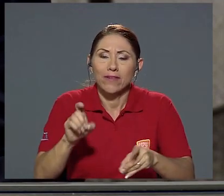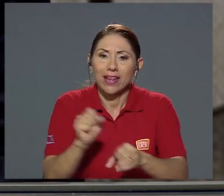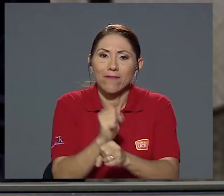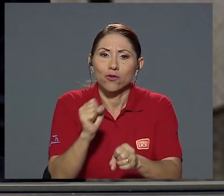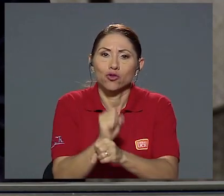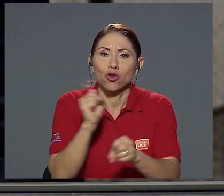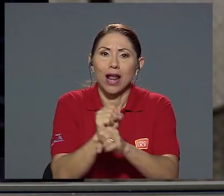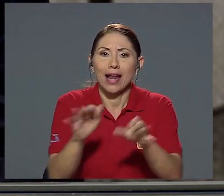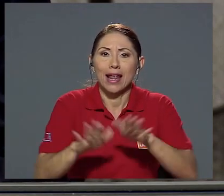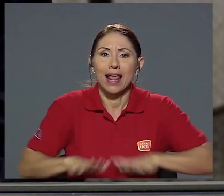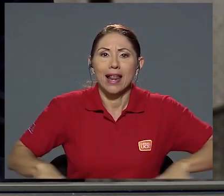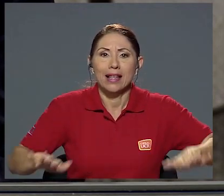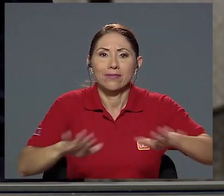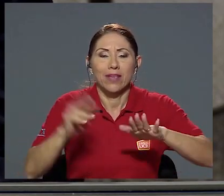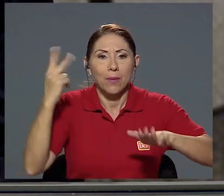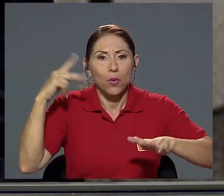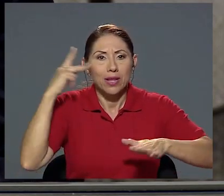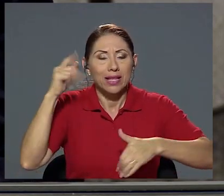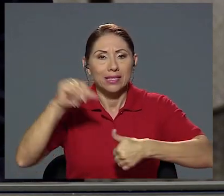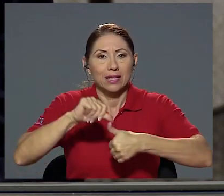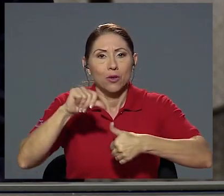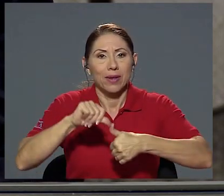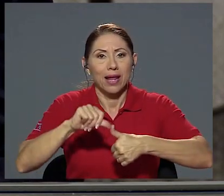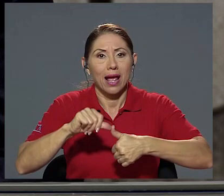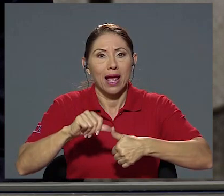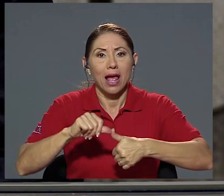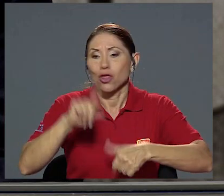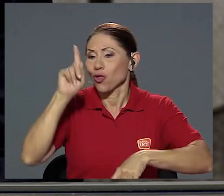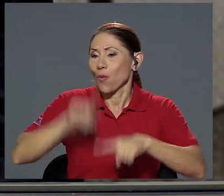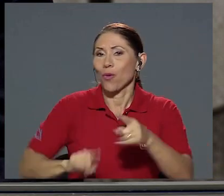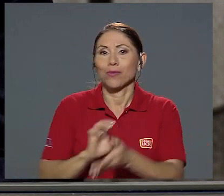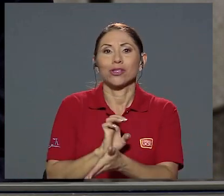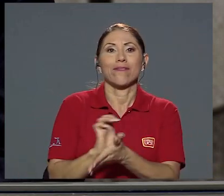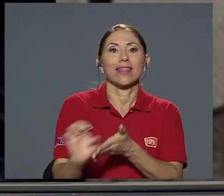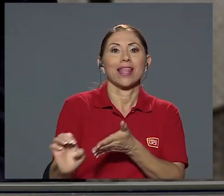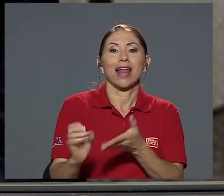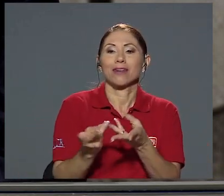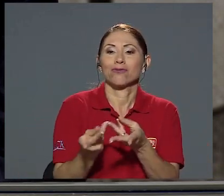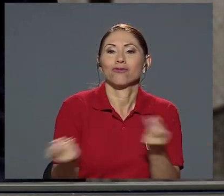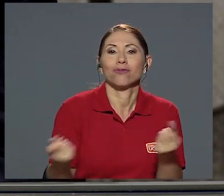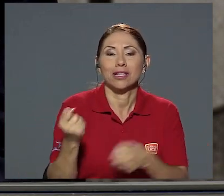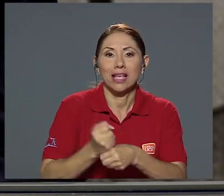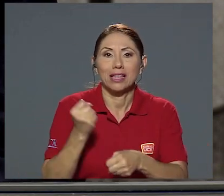esfera política en Centroamérica. Entonces, para mí esa es una tarea ineludible. Si no